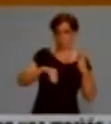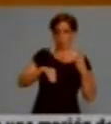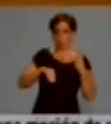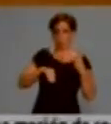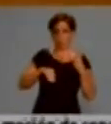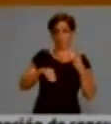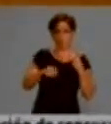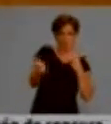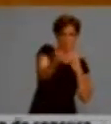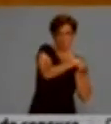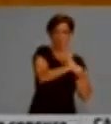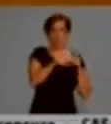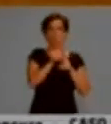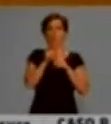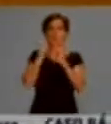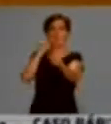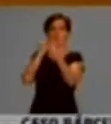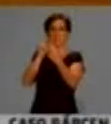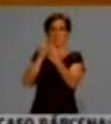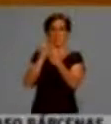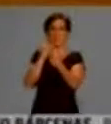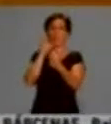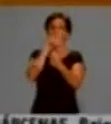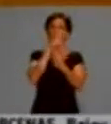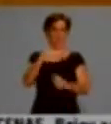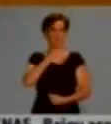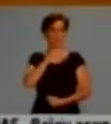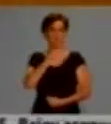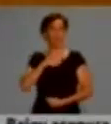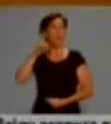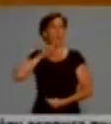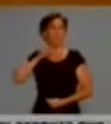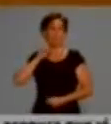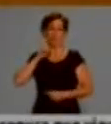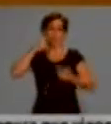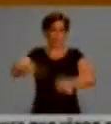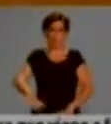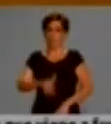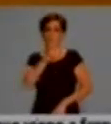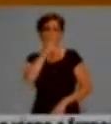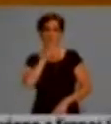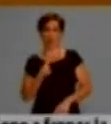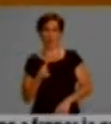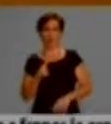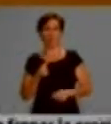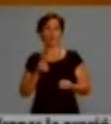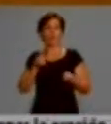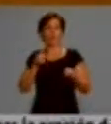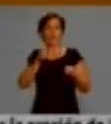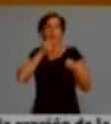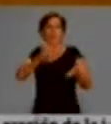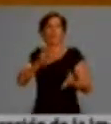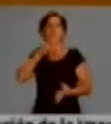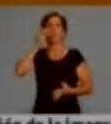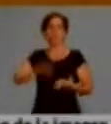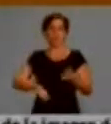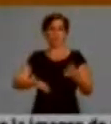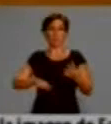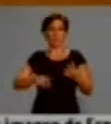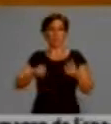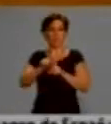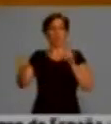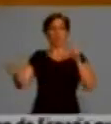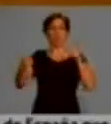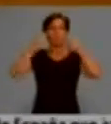y las que ni siquiera ustedes han podido rebatir. Las mentiras tienen las patas muy cortas y le han delatado los famosos mensajes de móvil que se han conocido y en